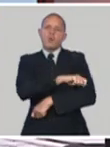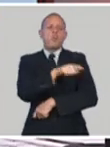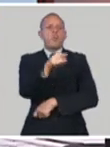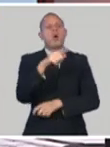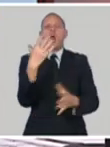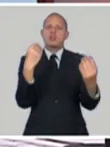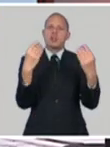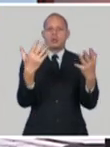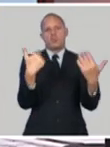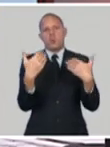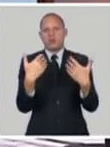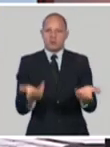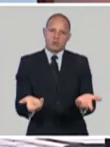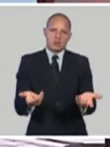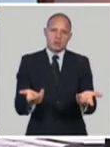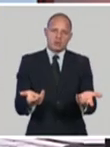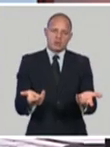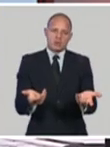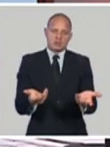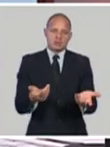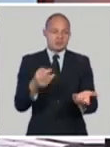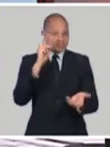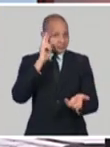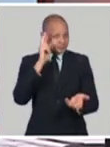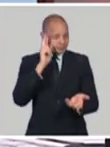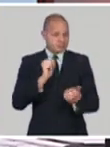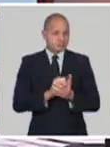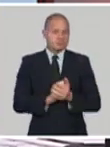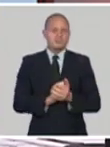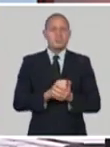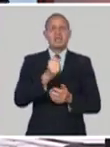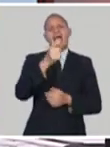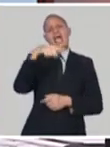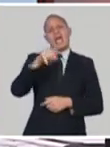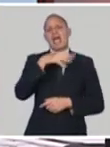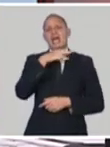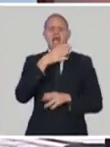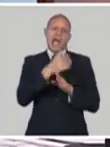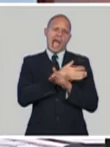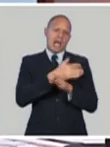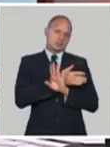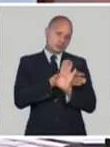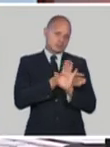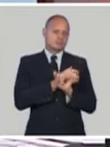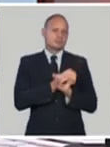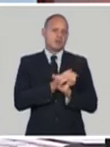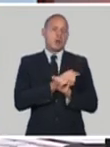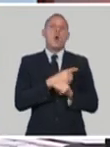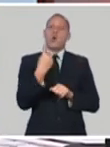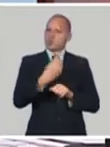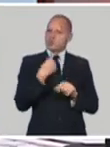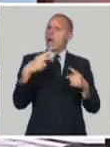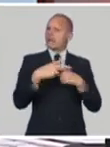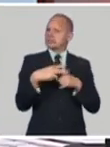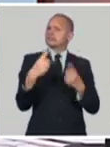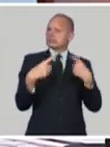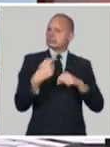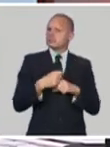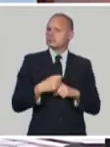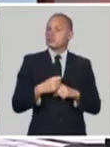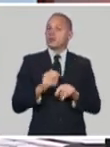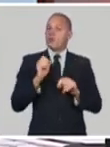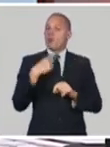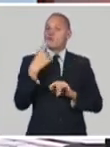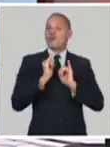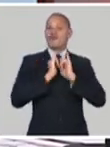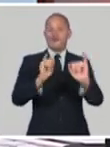recordar que antes del propio 1 de enero ya se habían hecho cambios a las tarifas eléctricas a partir de las